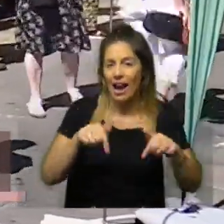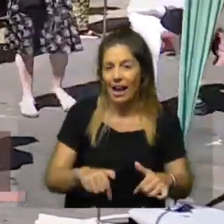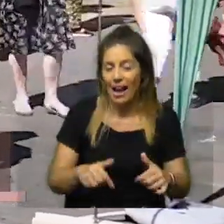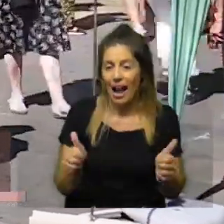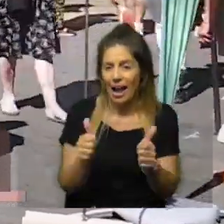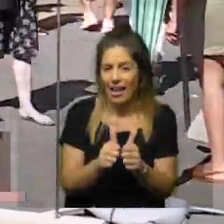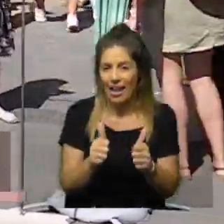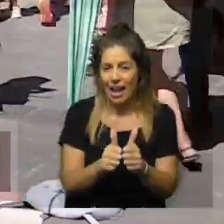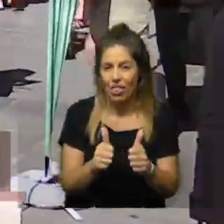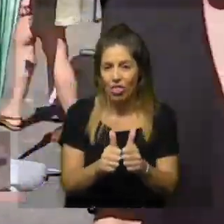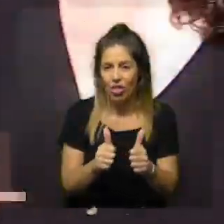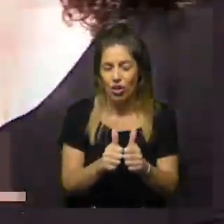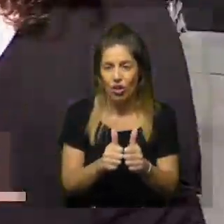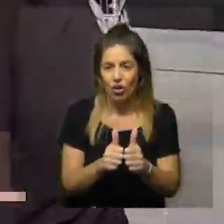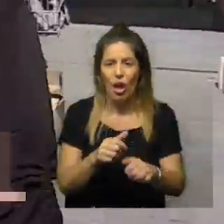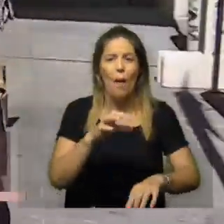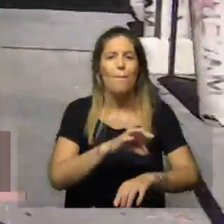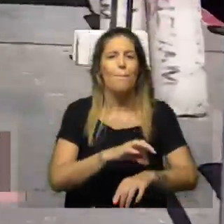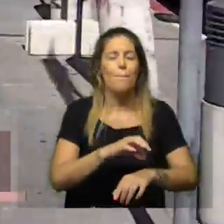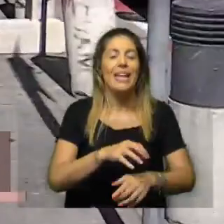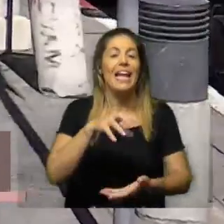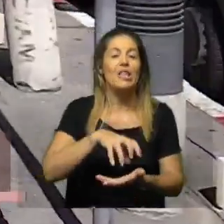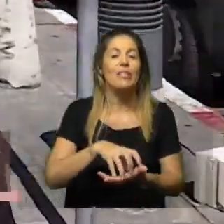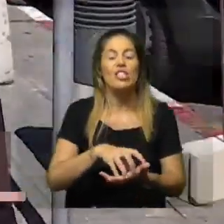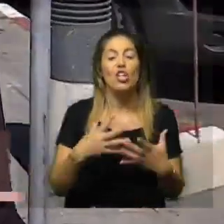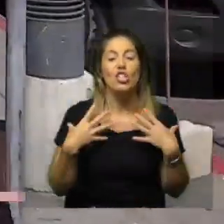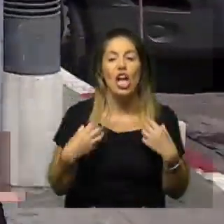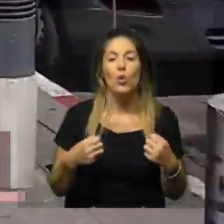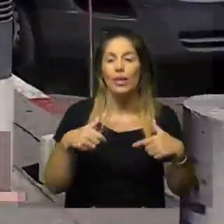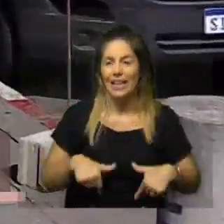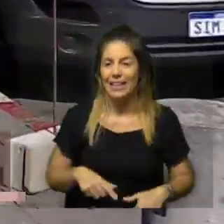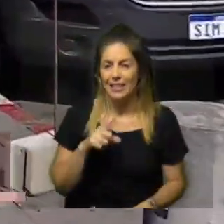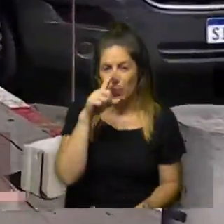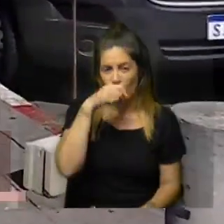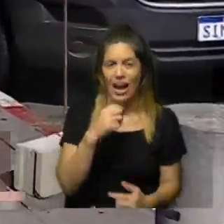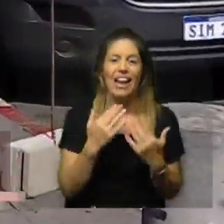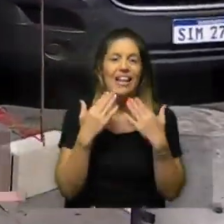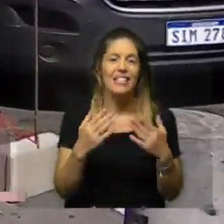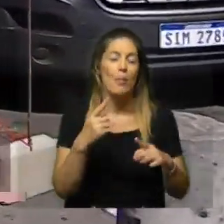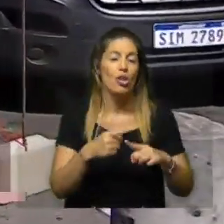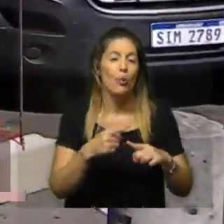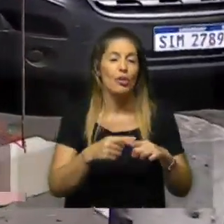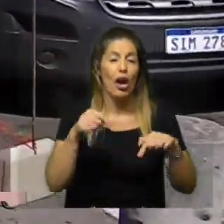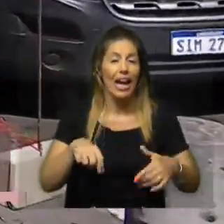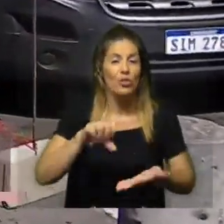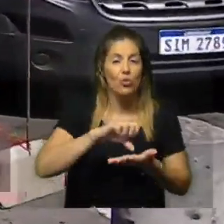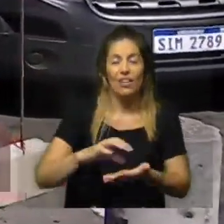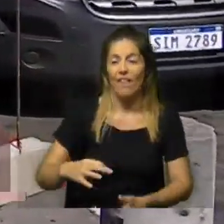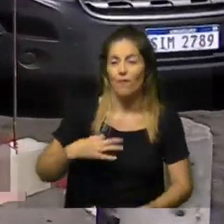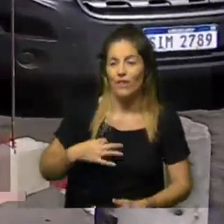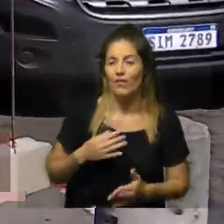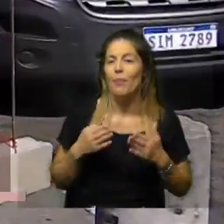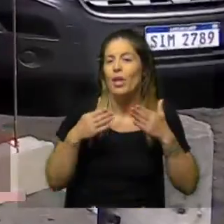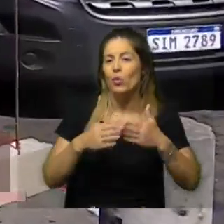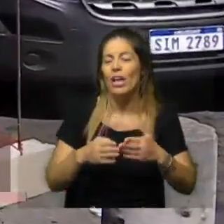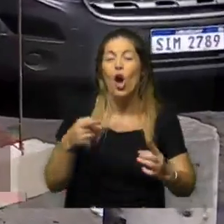con Arianel Bruno, médica de la División Salud de la Intendencia de Montevideo, a quien agradecemos por estos minutos en Ciudad Viva, y consultarlo sobre, bueno, cuál